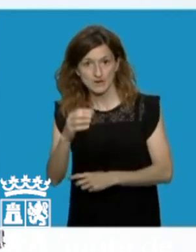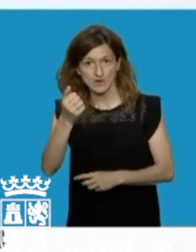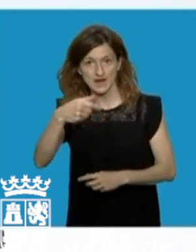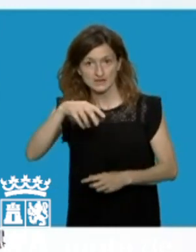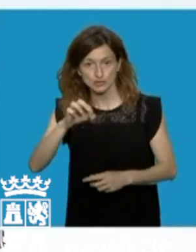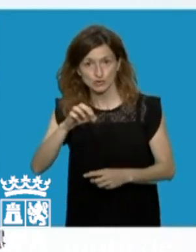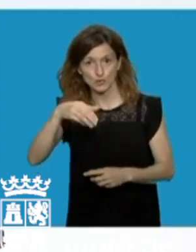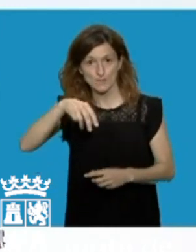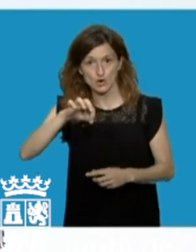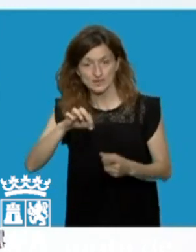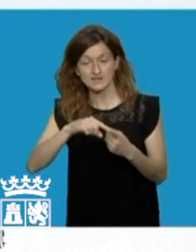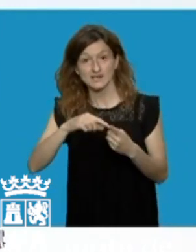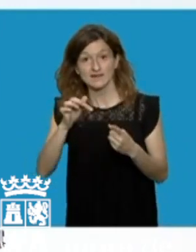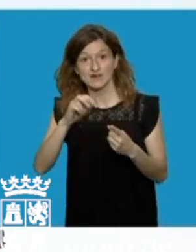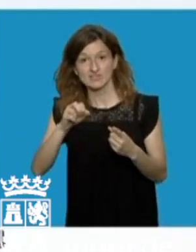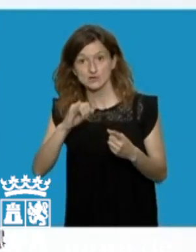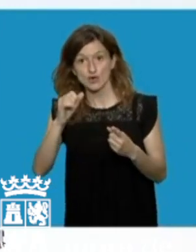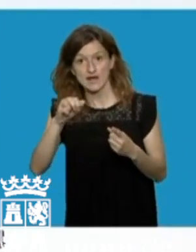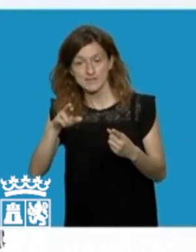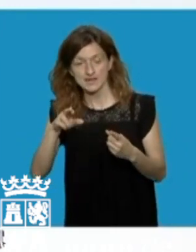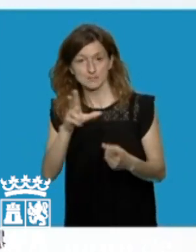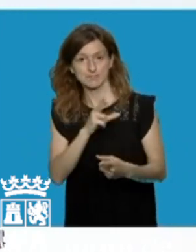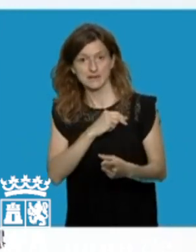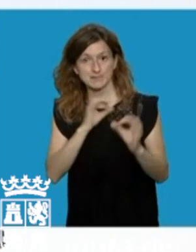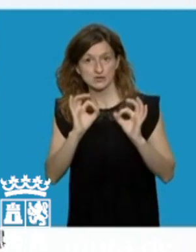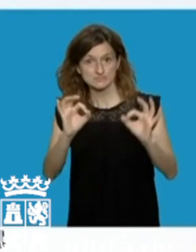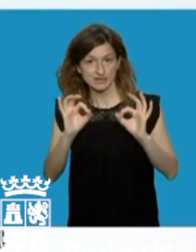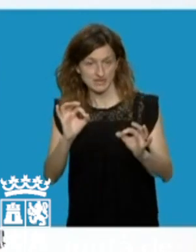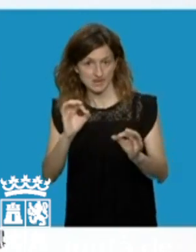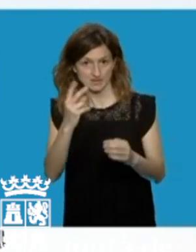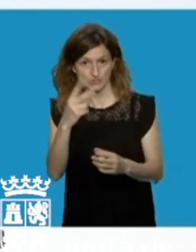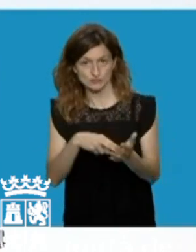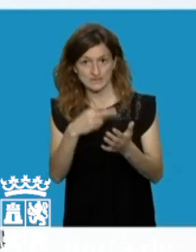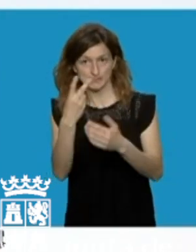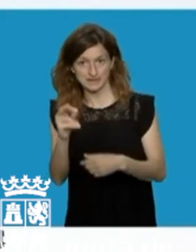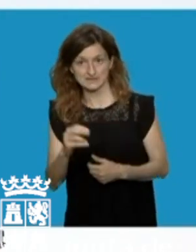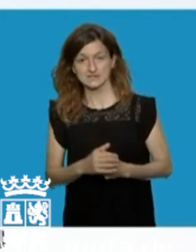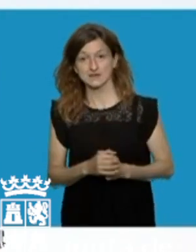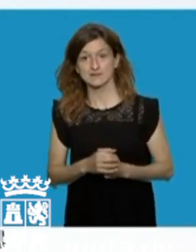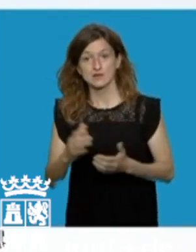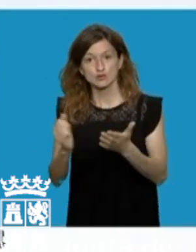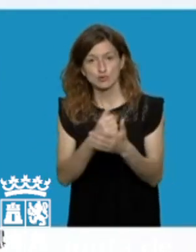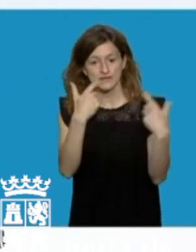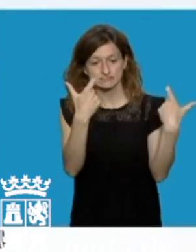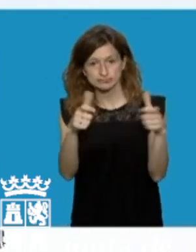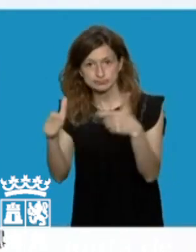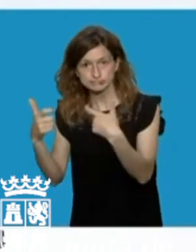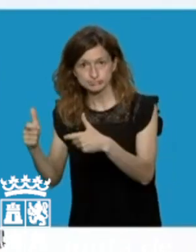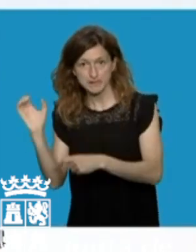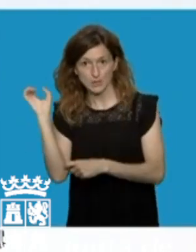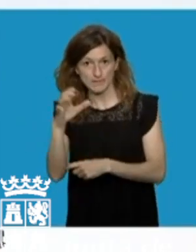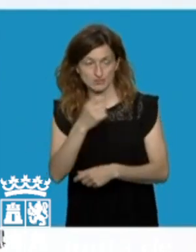Merino Mori y Francisco Javier Moyano, galardonados con una mención especial 2020. Habéis pasado por todas las categorías del balonmano